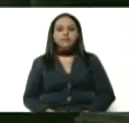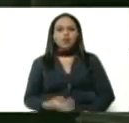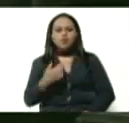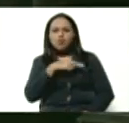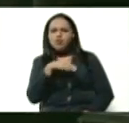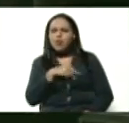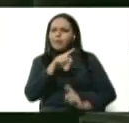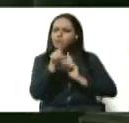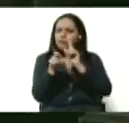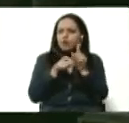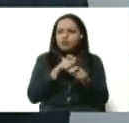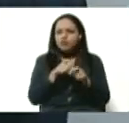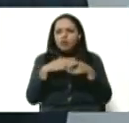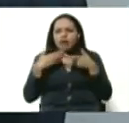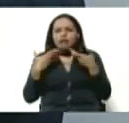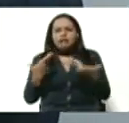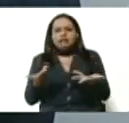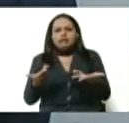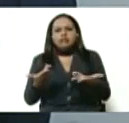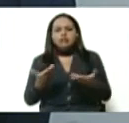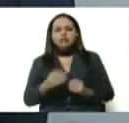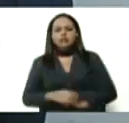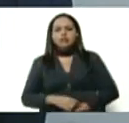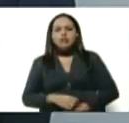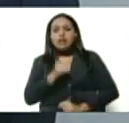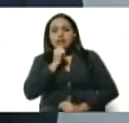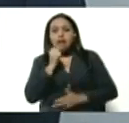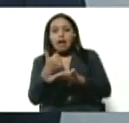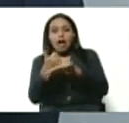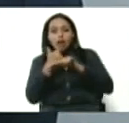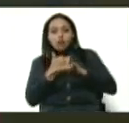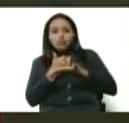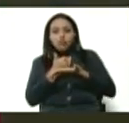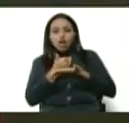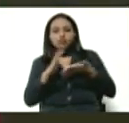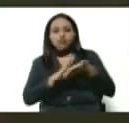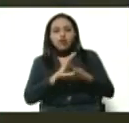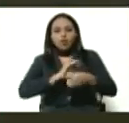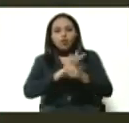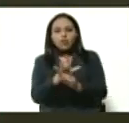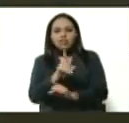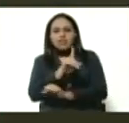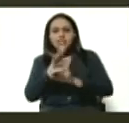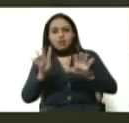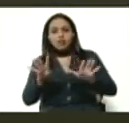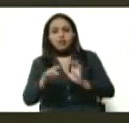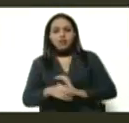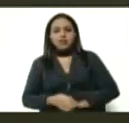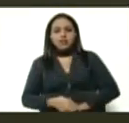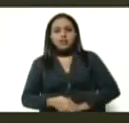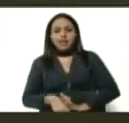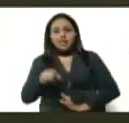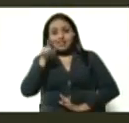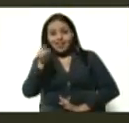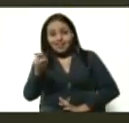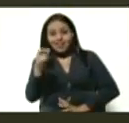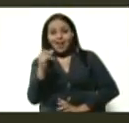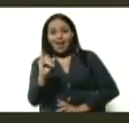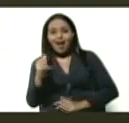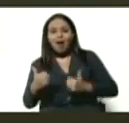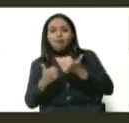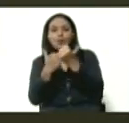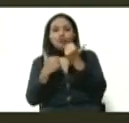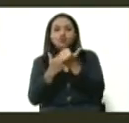preguntamos, ¿qué hubiese sido del combate contra el COVID-19 en Venezuela si no fuese por la cooperación con